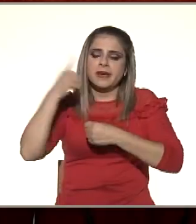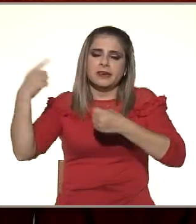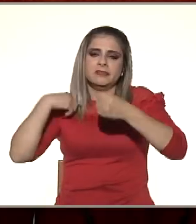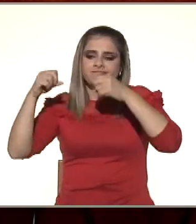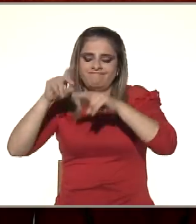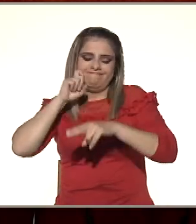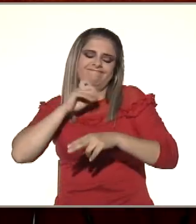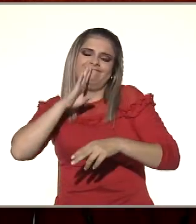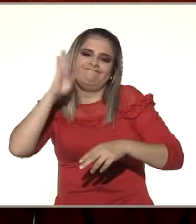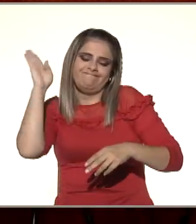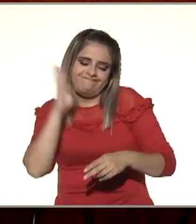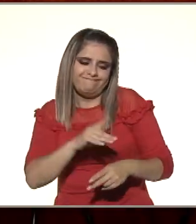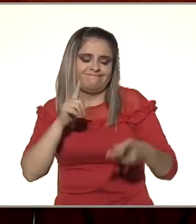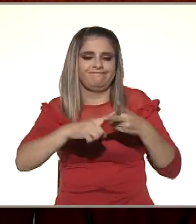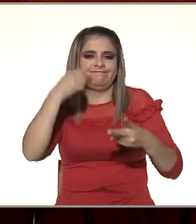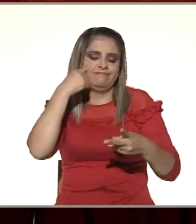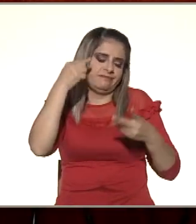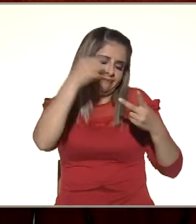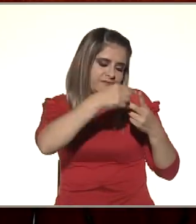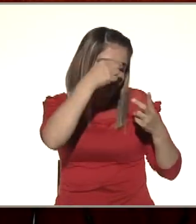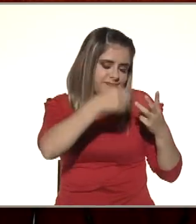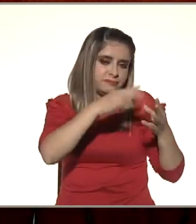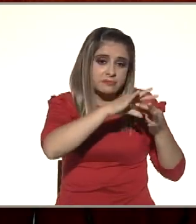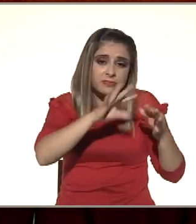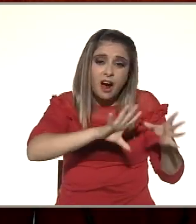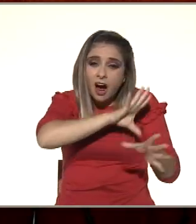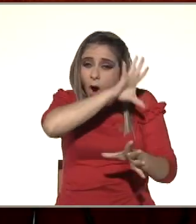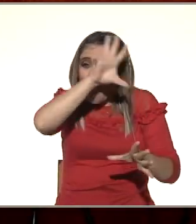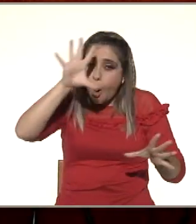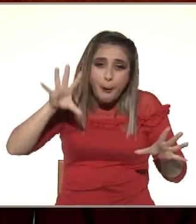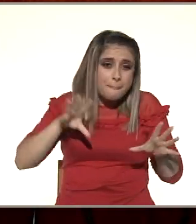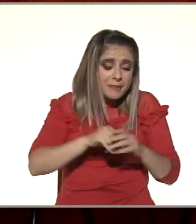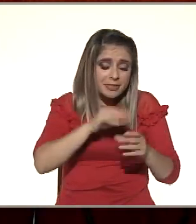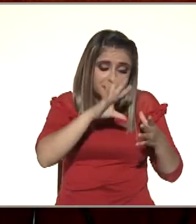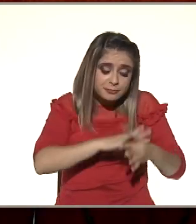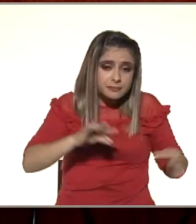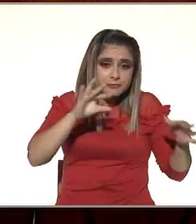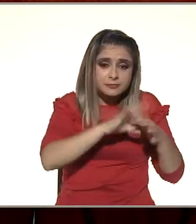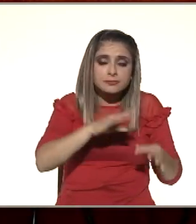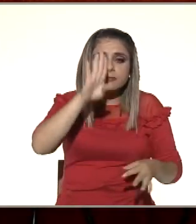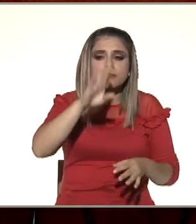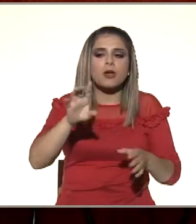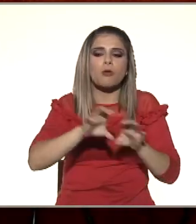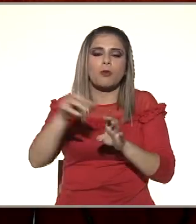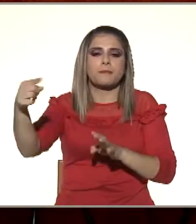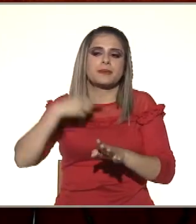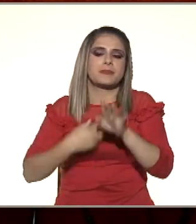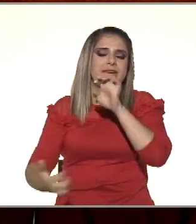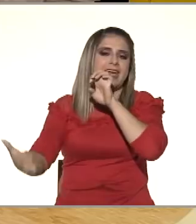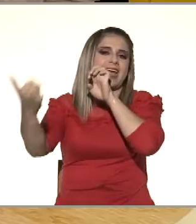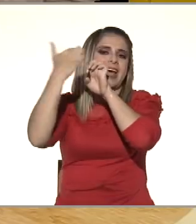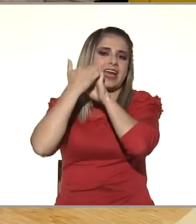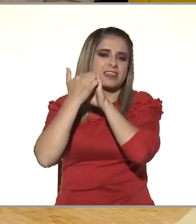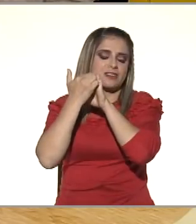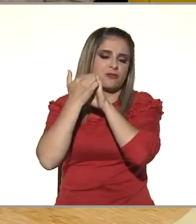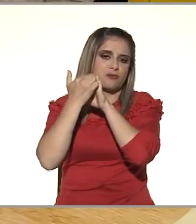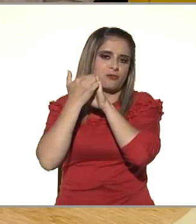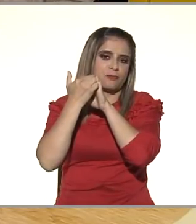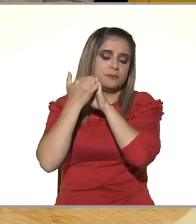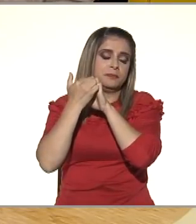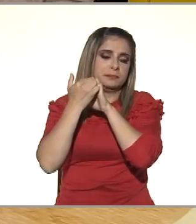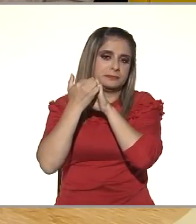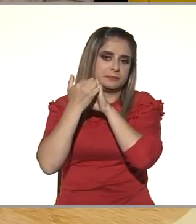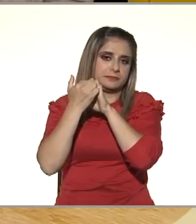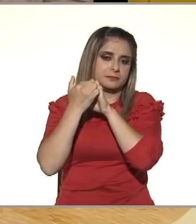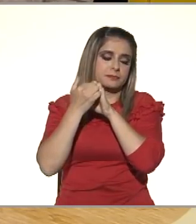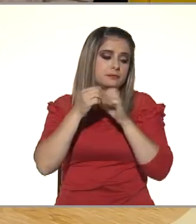o contarles lo que no corresponde es como colocarme a mí como persona engañada en alguien que necesito que me cuiden,